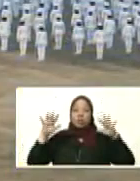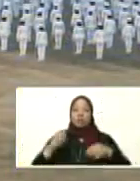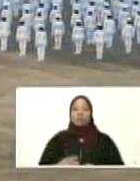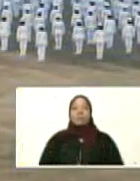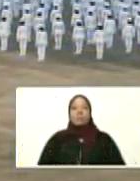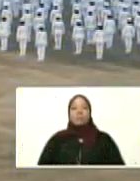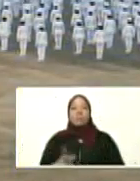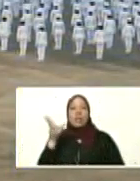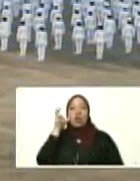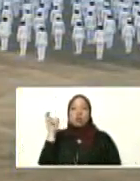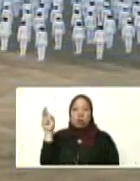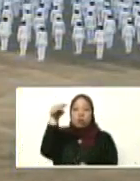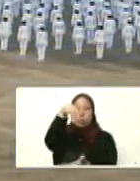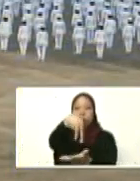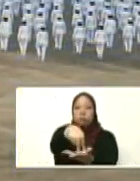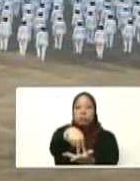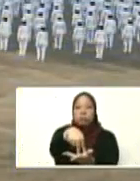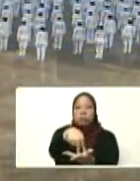¡Aincre!